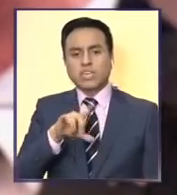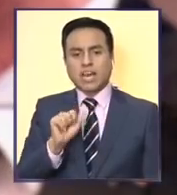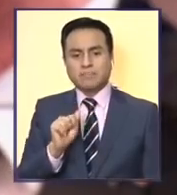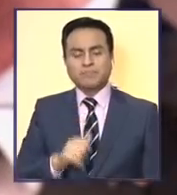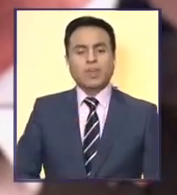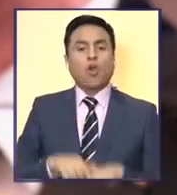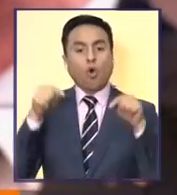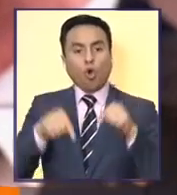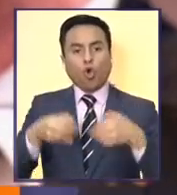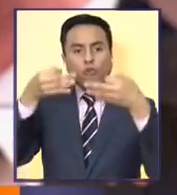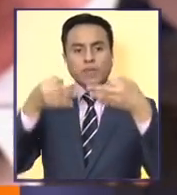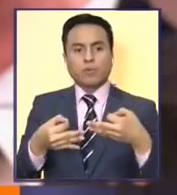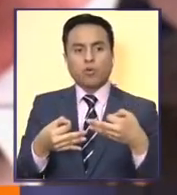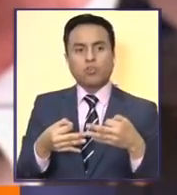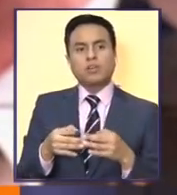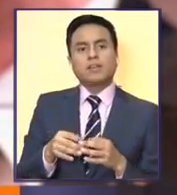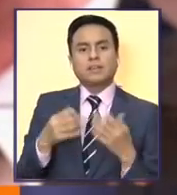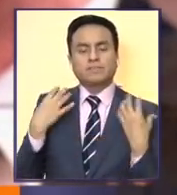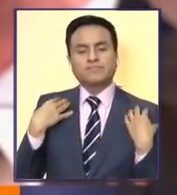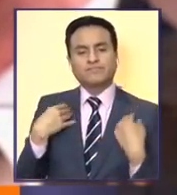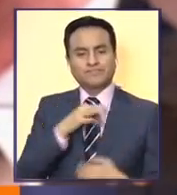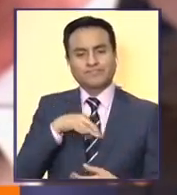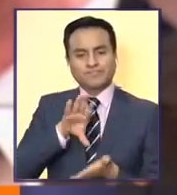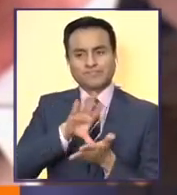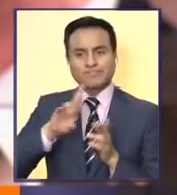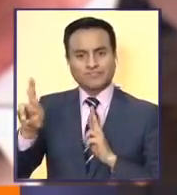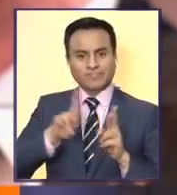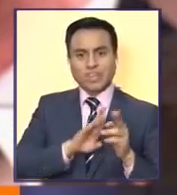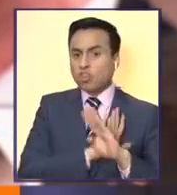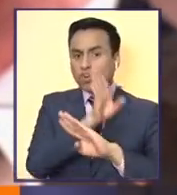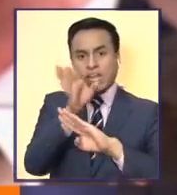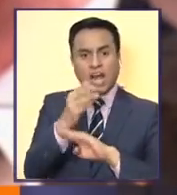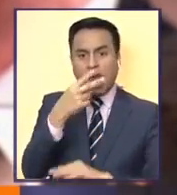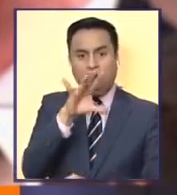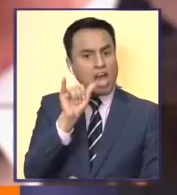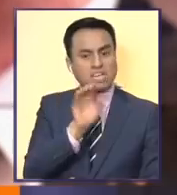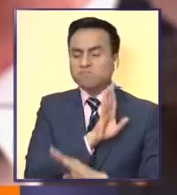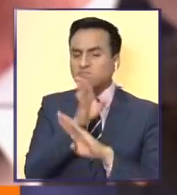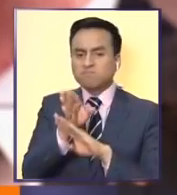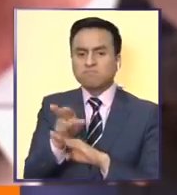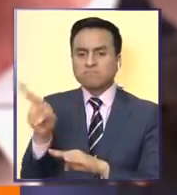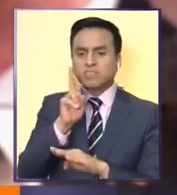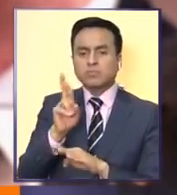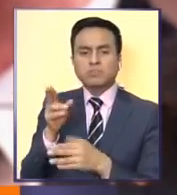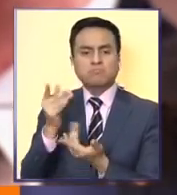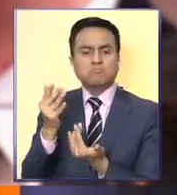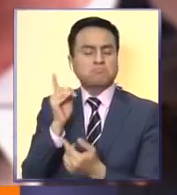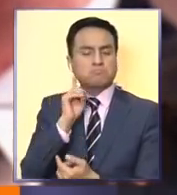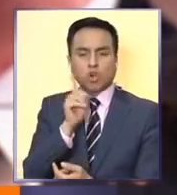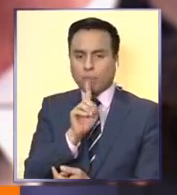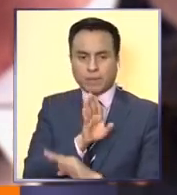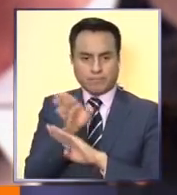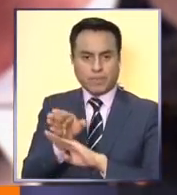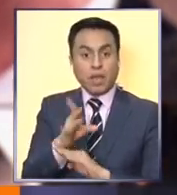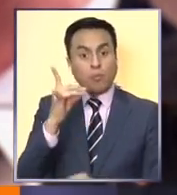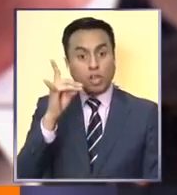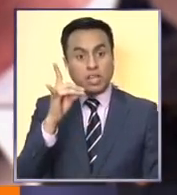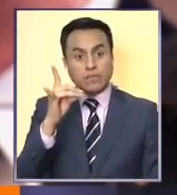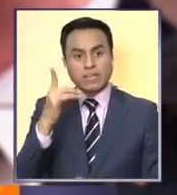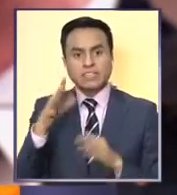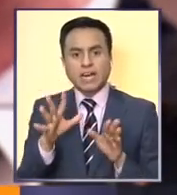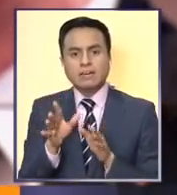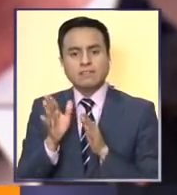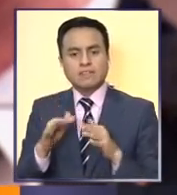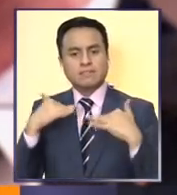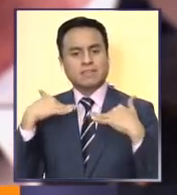Y hoy se confirmó que el canciller Roberto Ampuero no irá a La Haya para recibir el fallo. Mientras en Bolivia ya se preparan con grandes